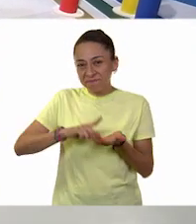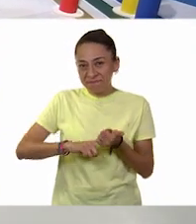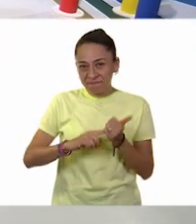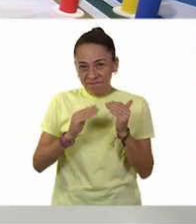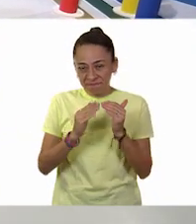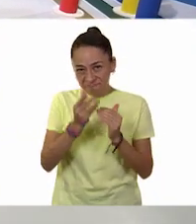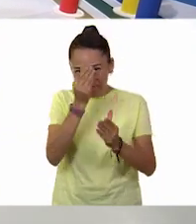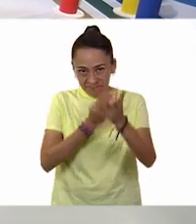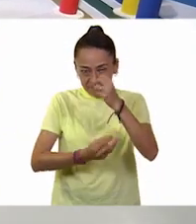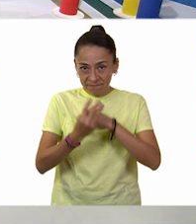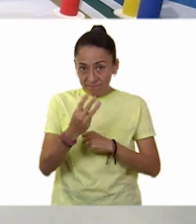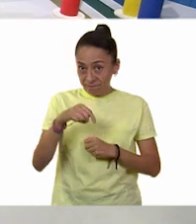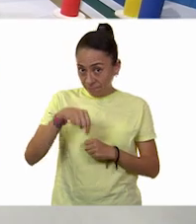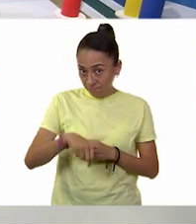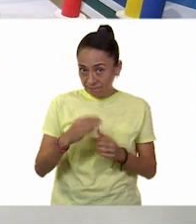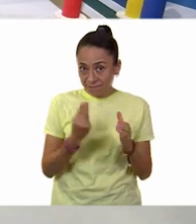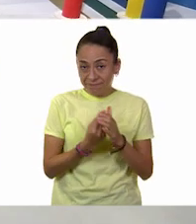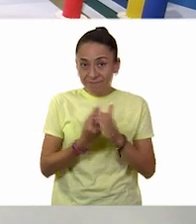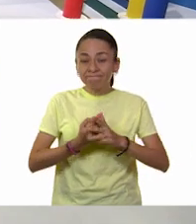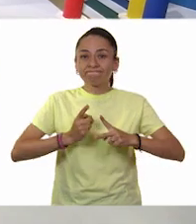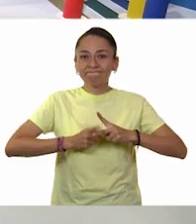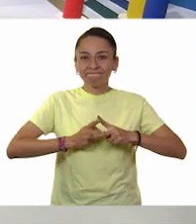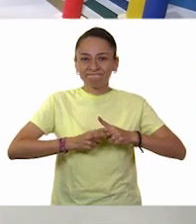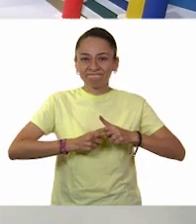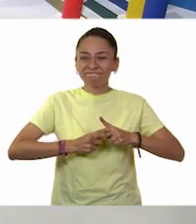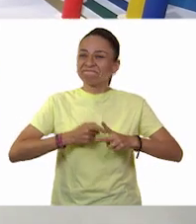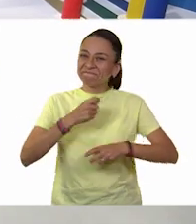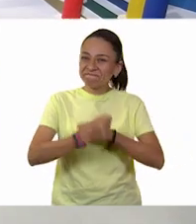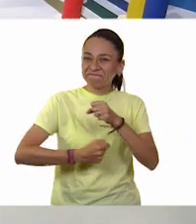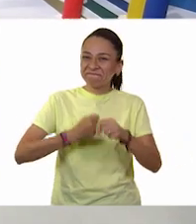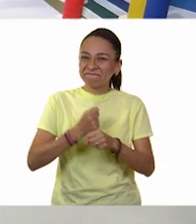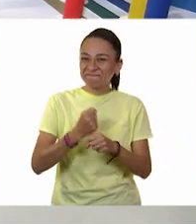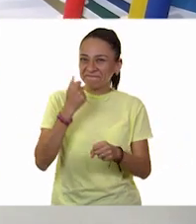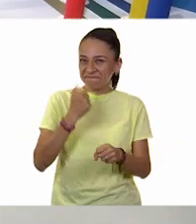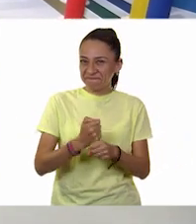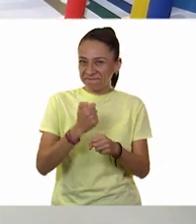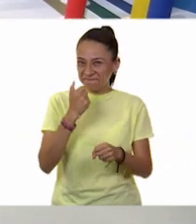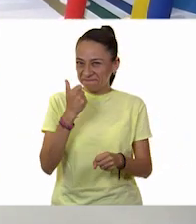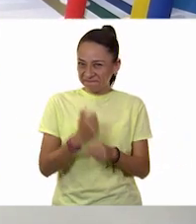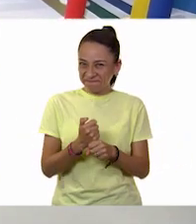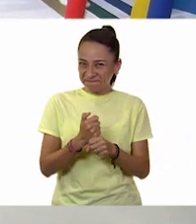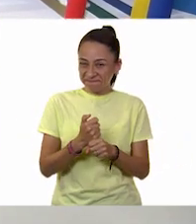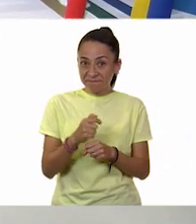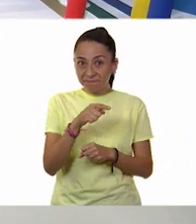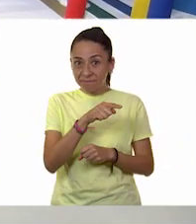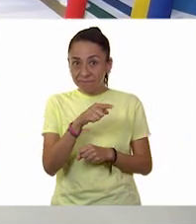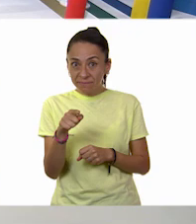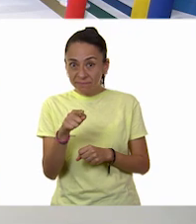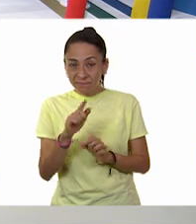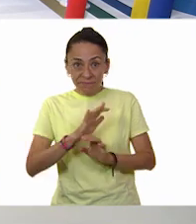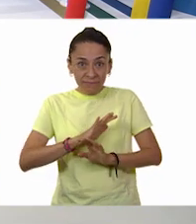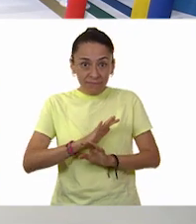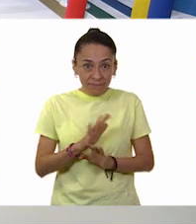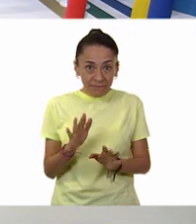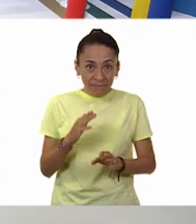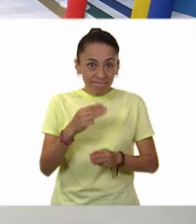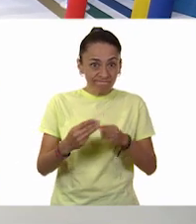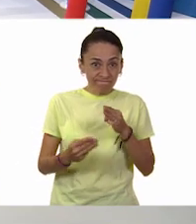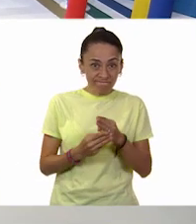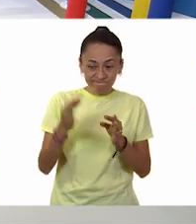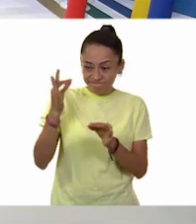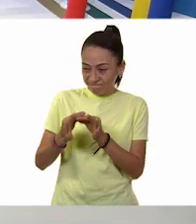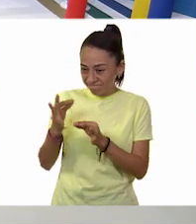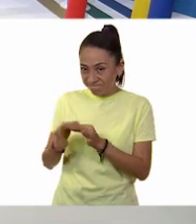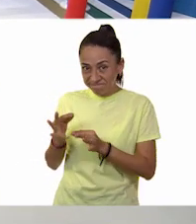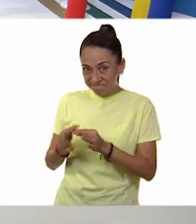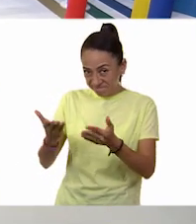sesión de matemáticas para sexto grado. Espero que ya estén emocionados y contentos con todo su material listo para recibir el